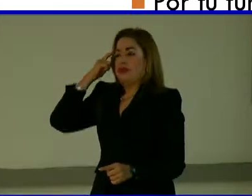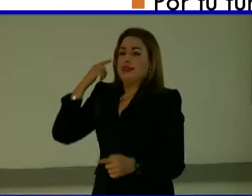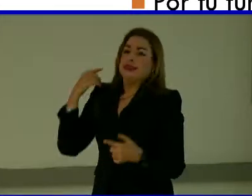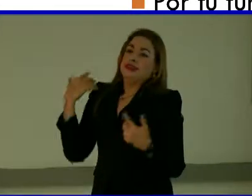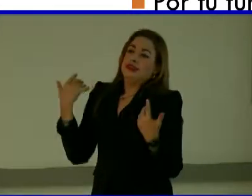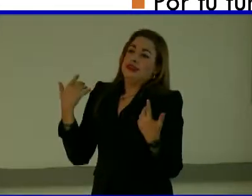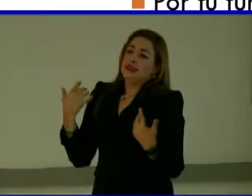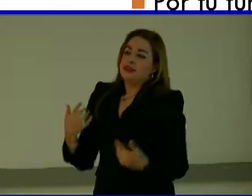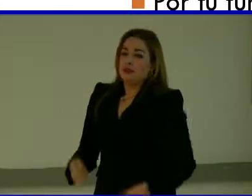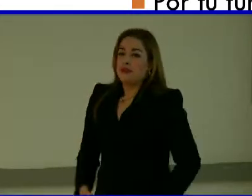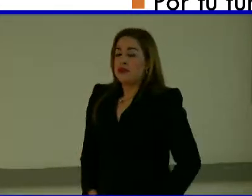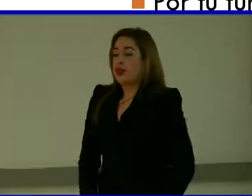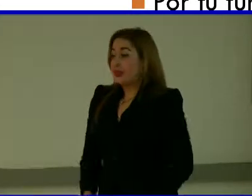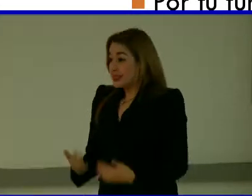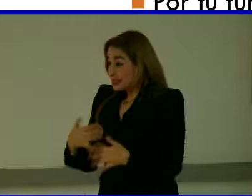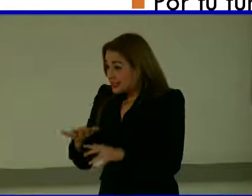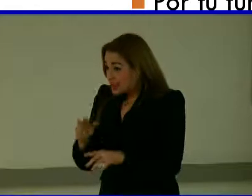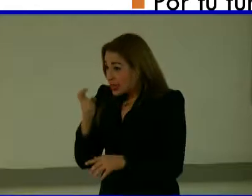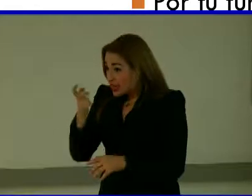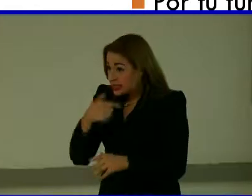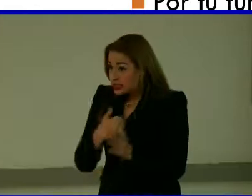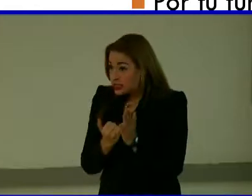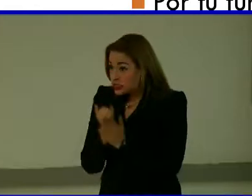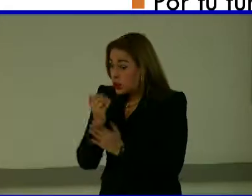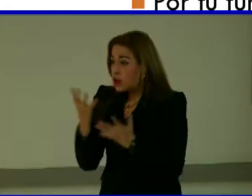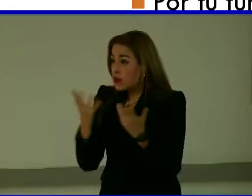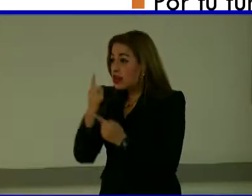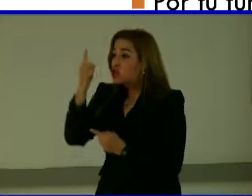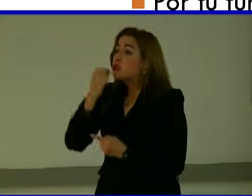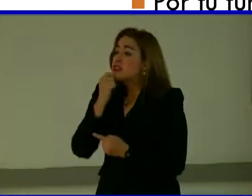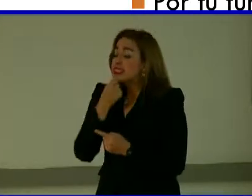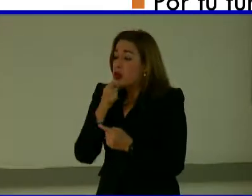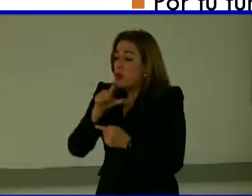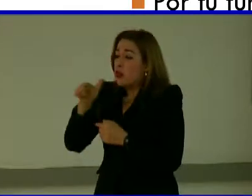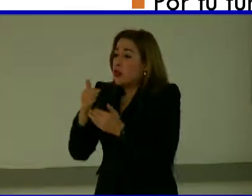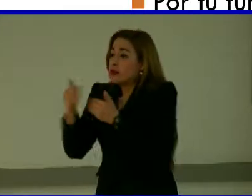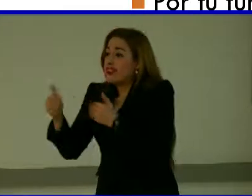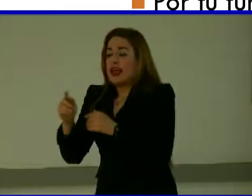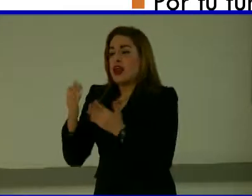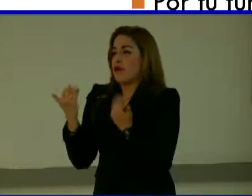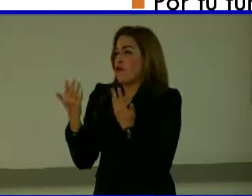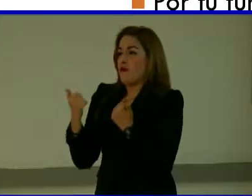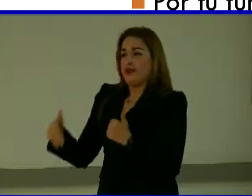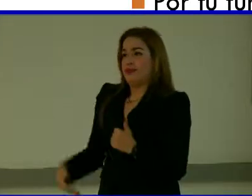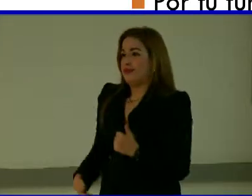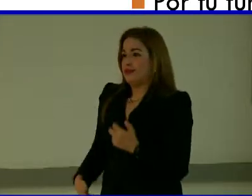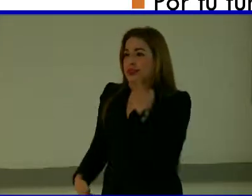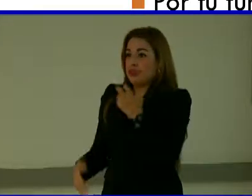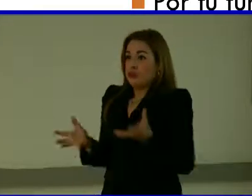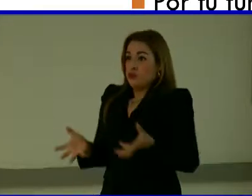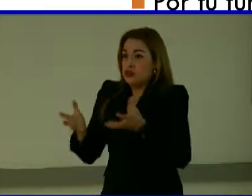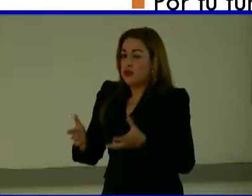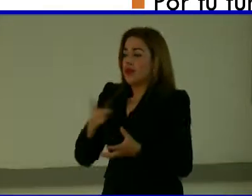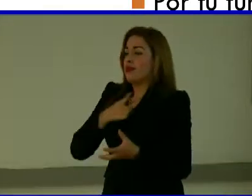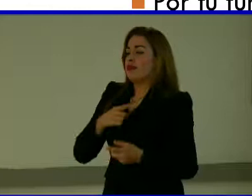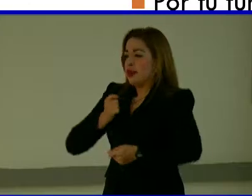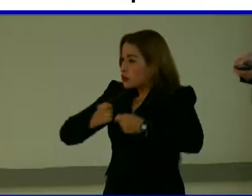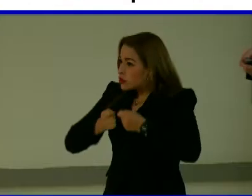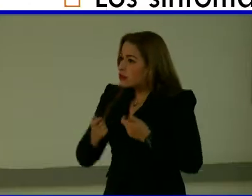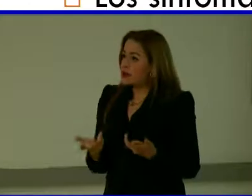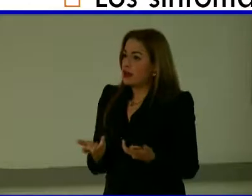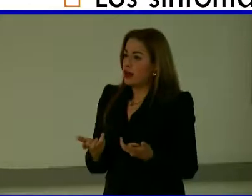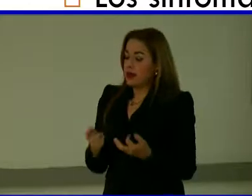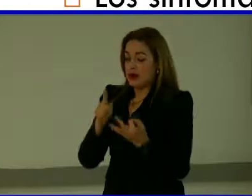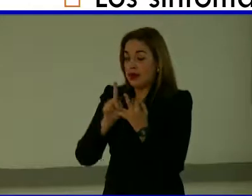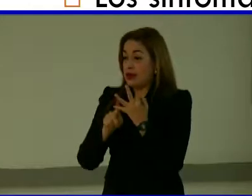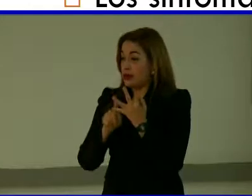tomado la decisión un segundo más tarde, no hubiera tenido el accidente. La impulsividad hay que controlarla. El tercer tipo de síntoma